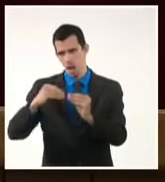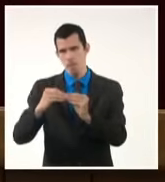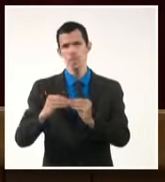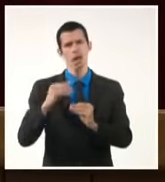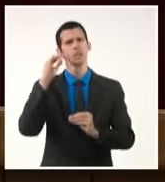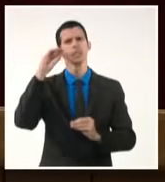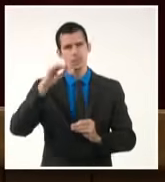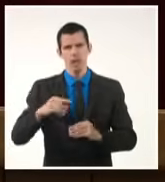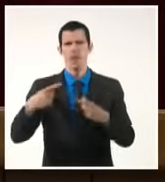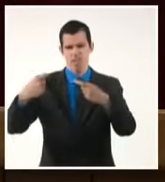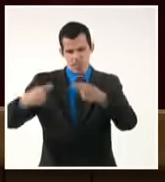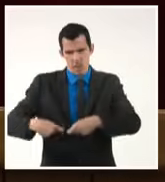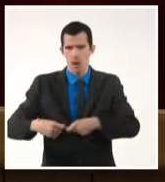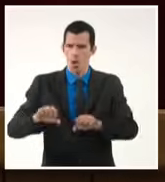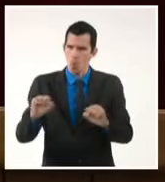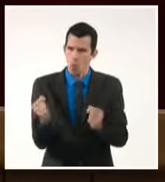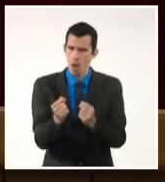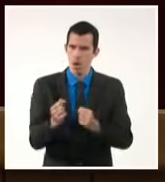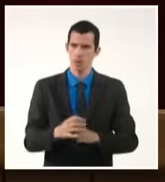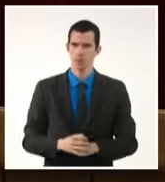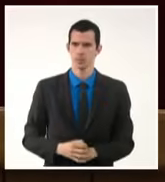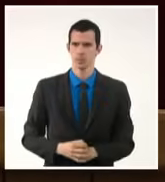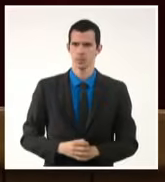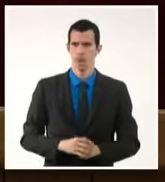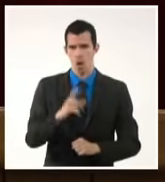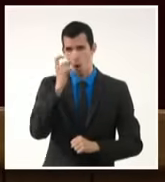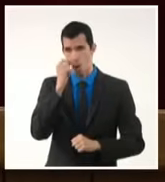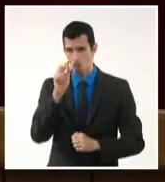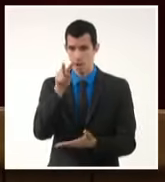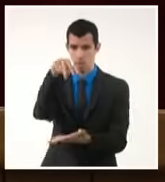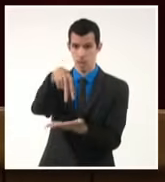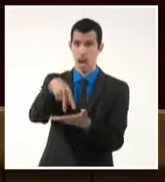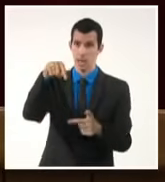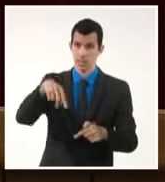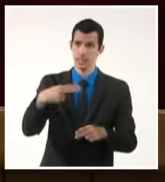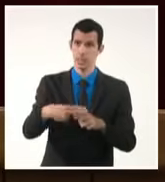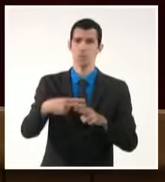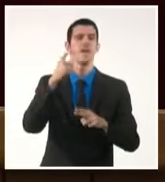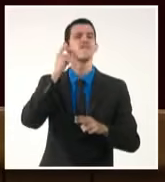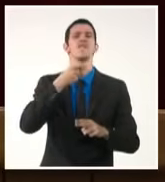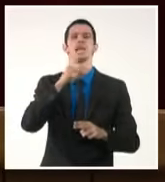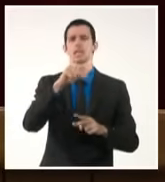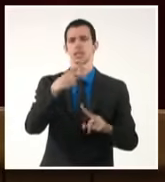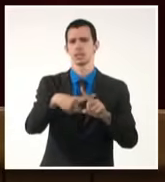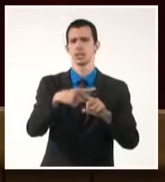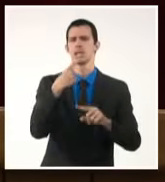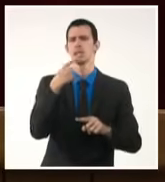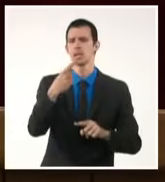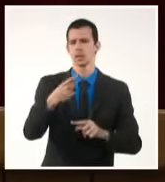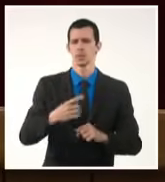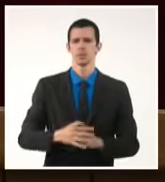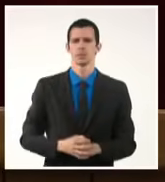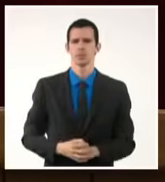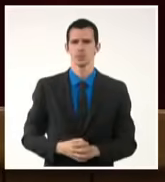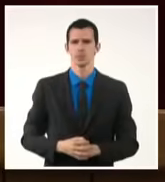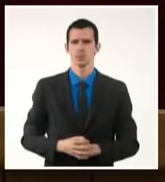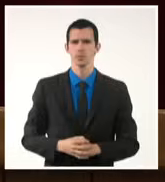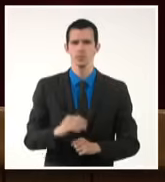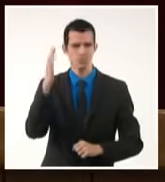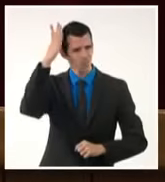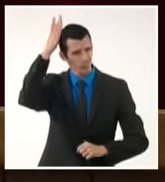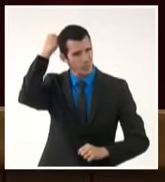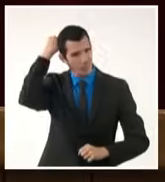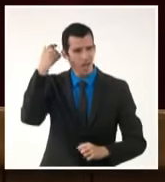recordar aquí una advertencia del general de ejército en una sesión de la Asamblea Nacional del Poder Popular en diciembre del 2010, cuando